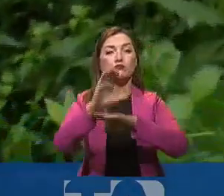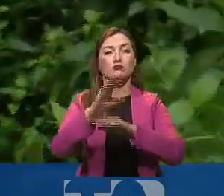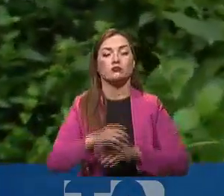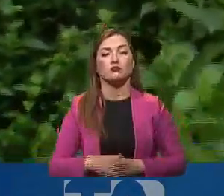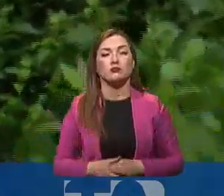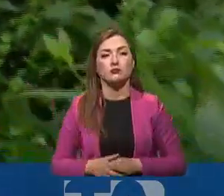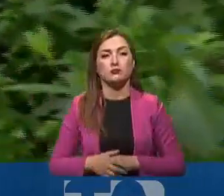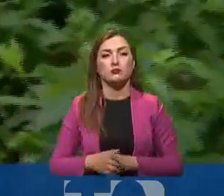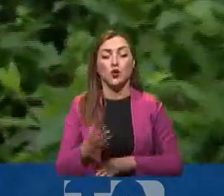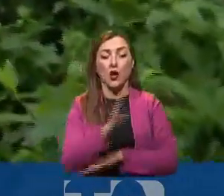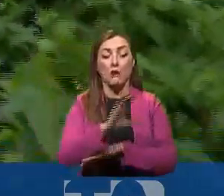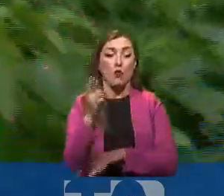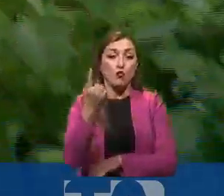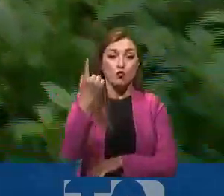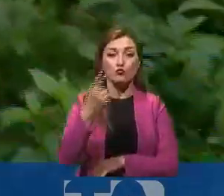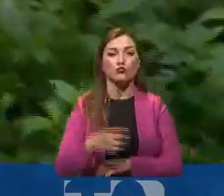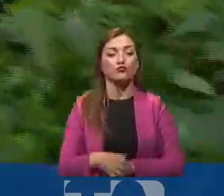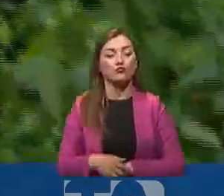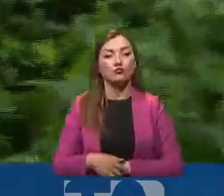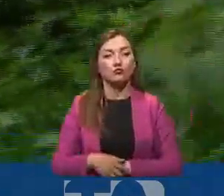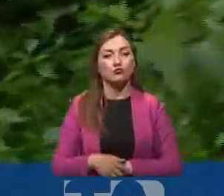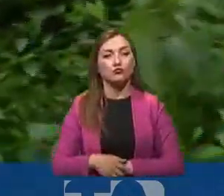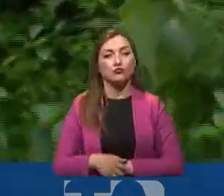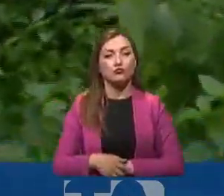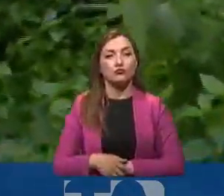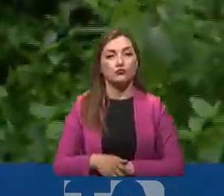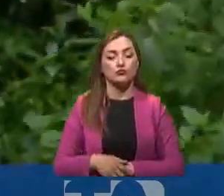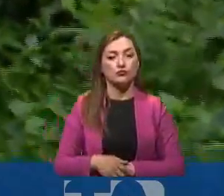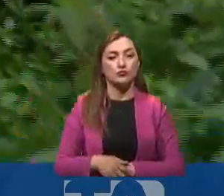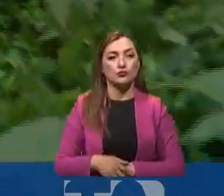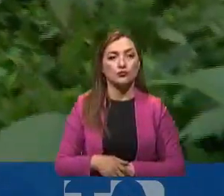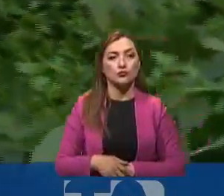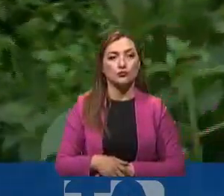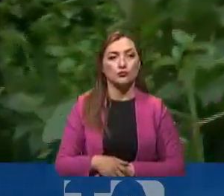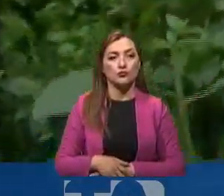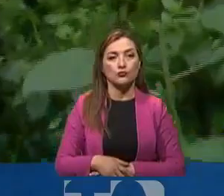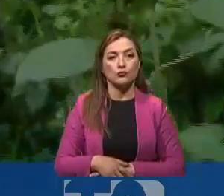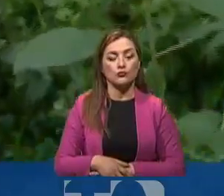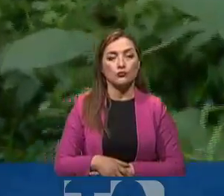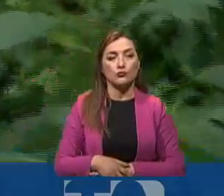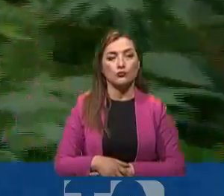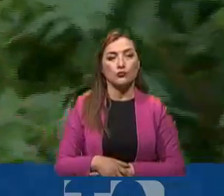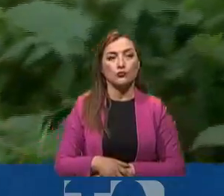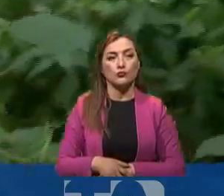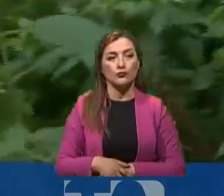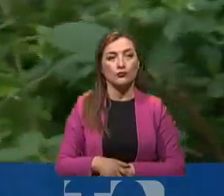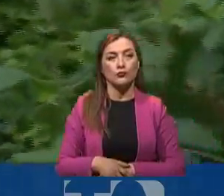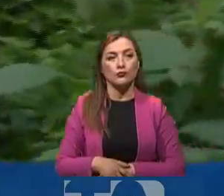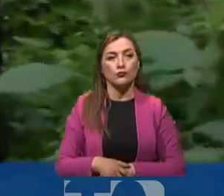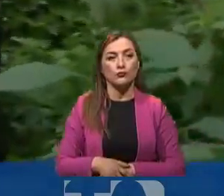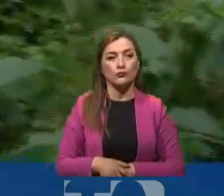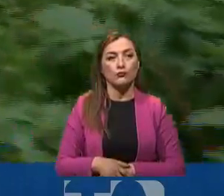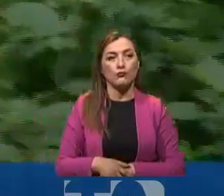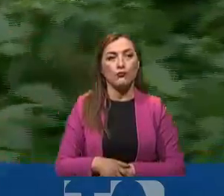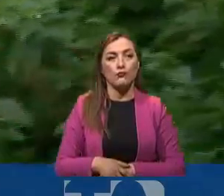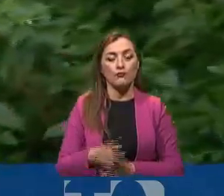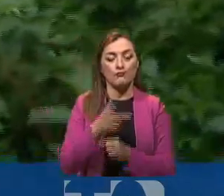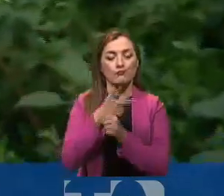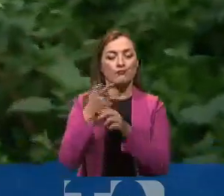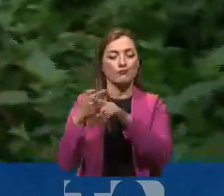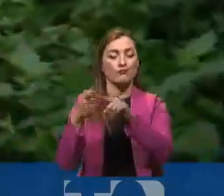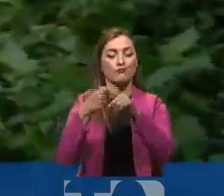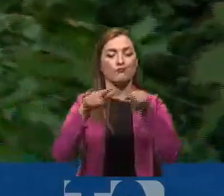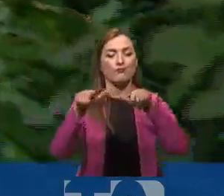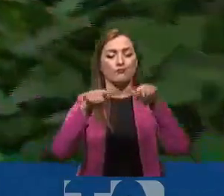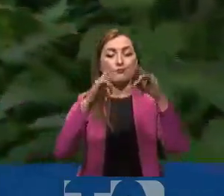es el único bosque donde hemos encontrado estas covachas, ya lo hemos venido insistiendo y lo hemos venido mostrando nosotros en diferentes reportajes, que son varios